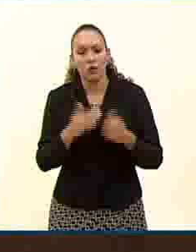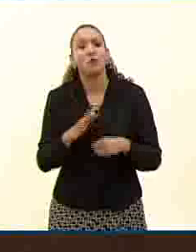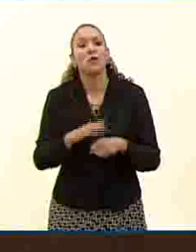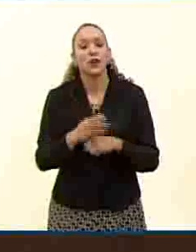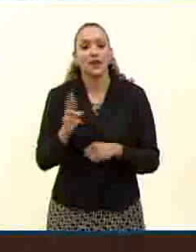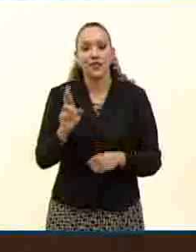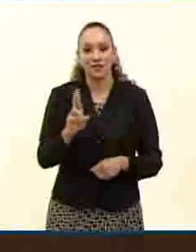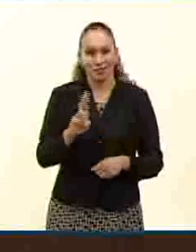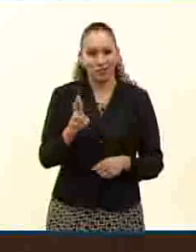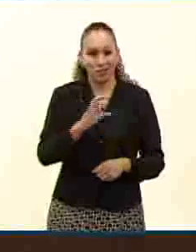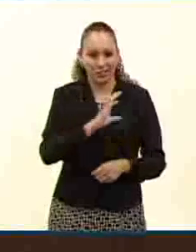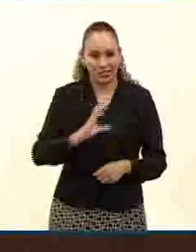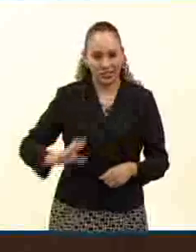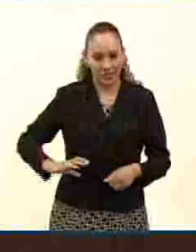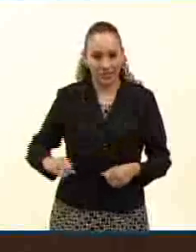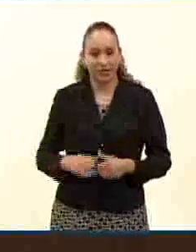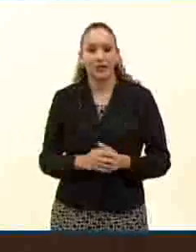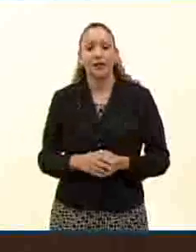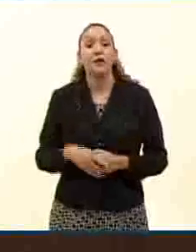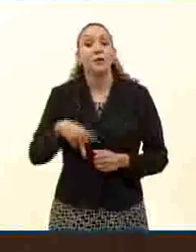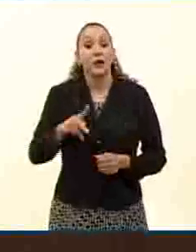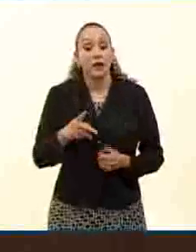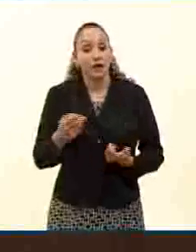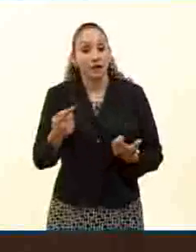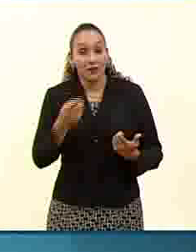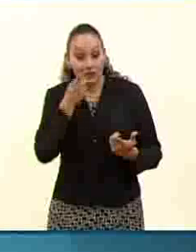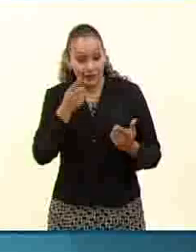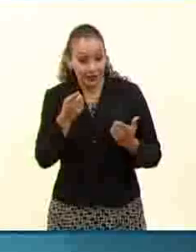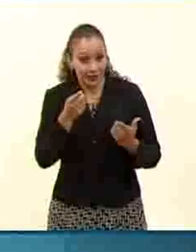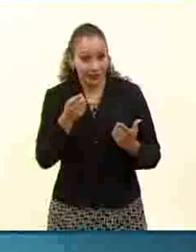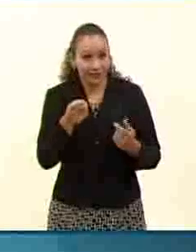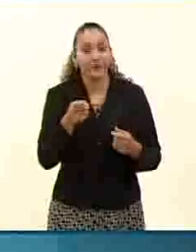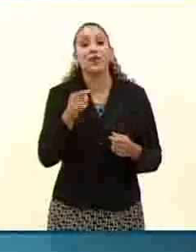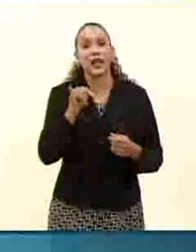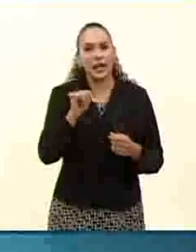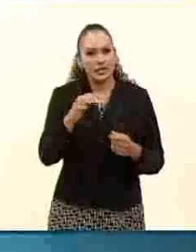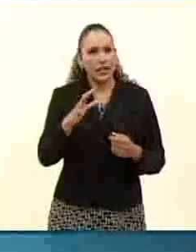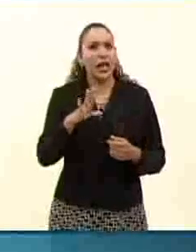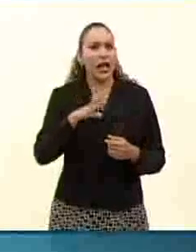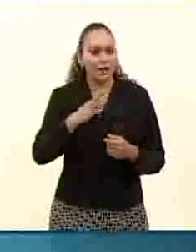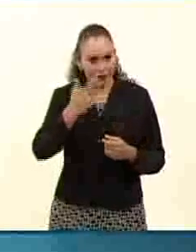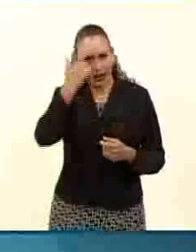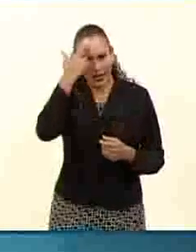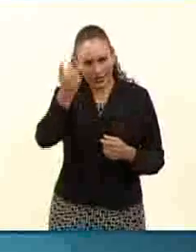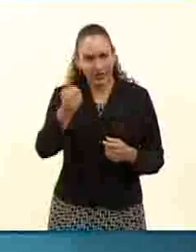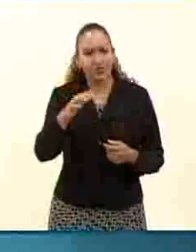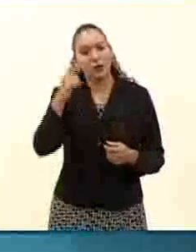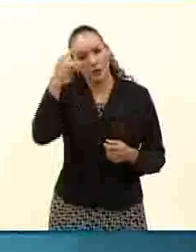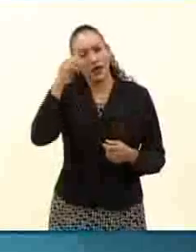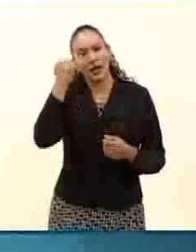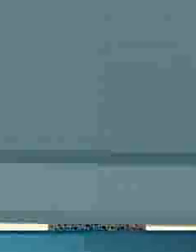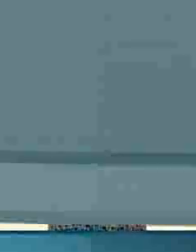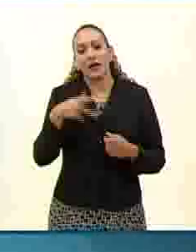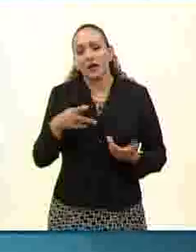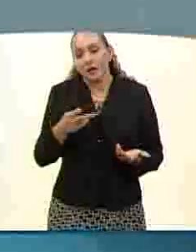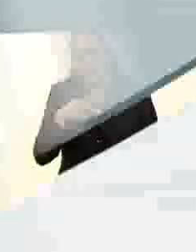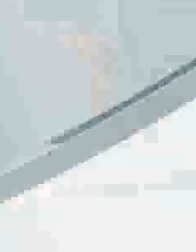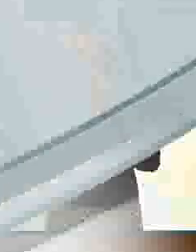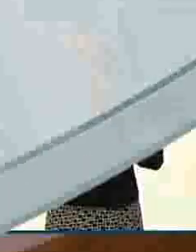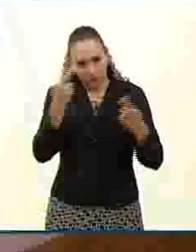Xóchitl Gálvez, pues contrario a lo que se afirma, la sala especializada sí fundó y motivó su resolución.